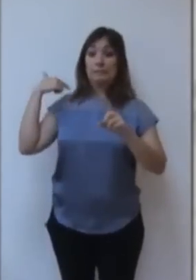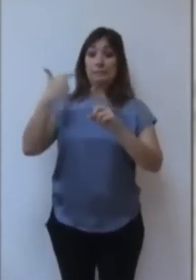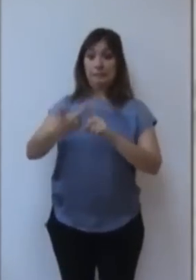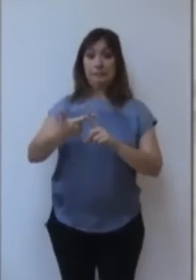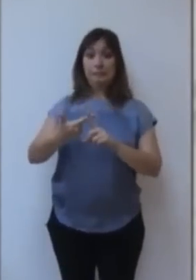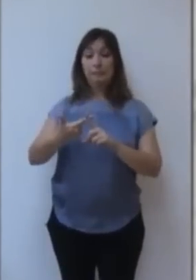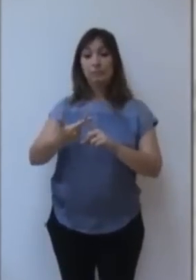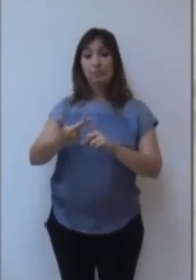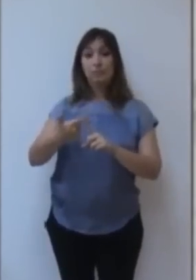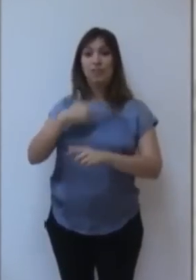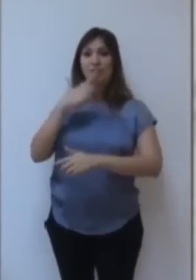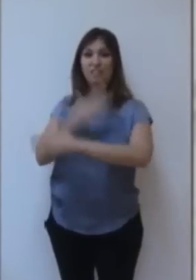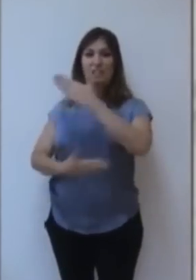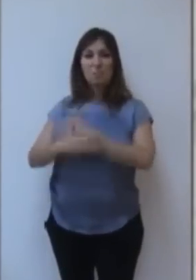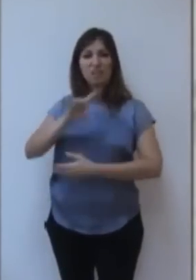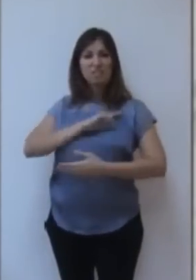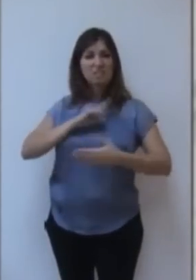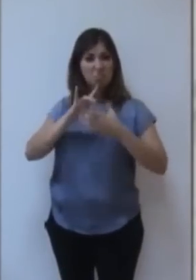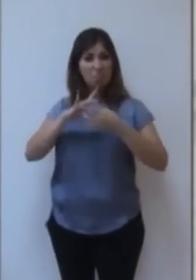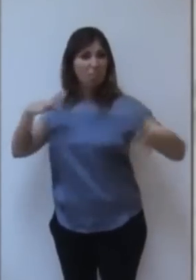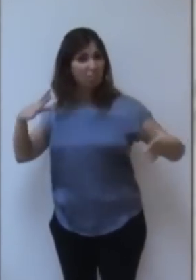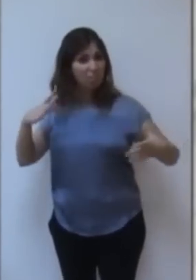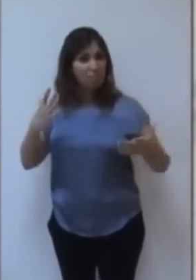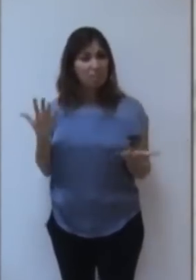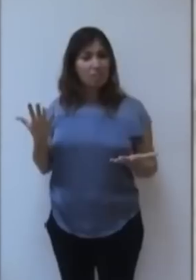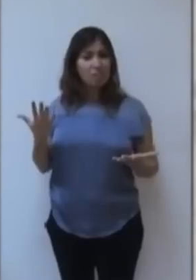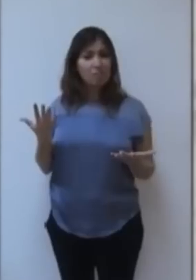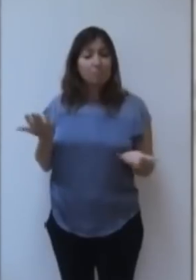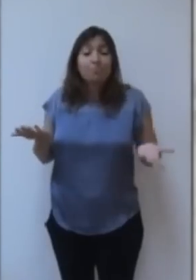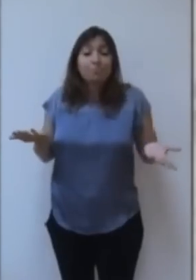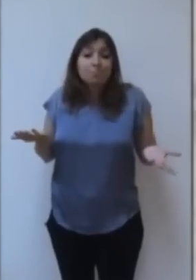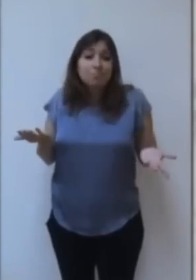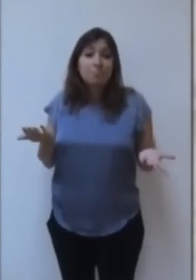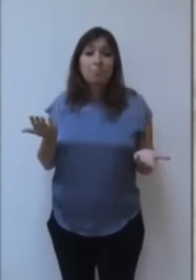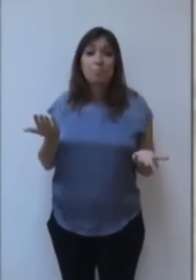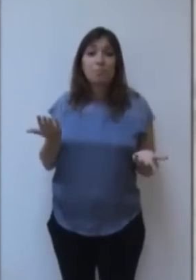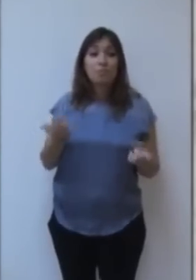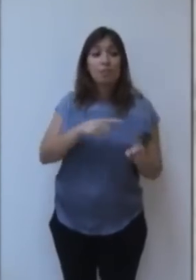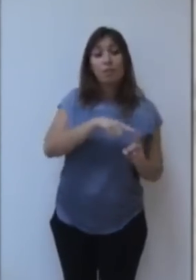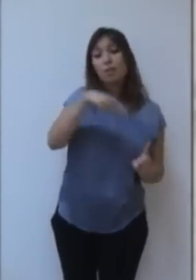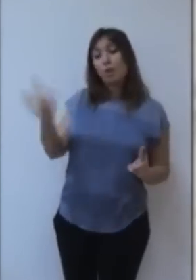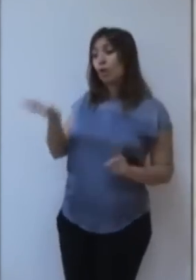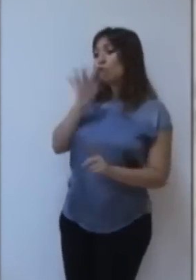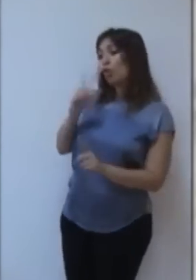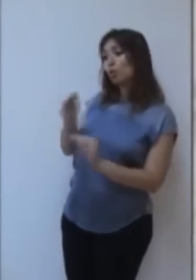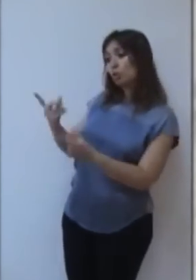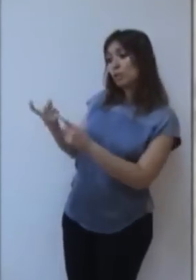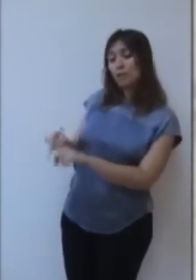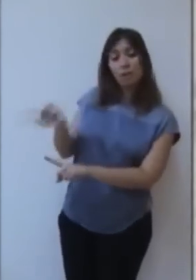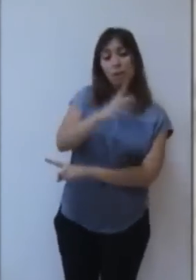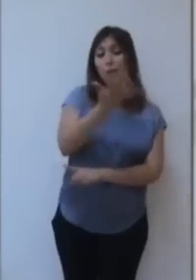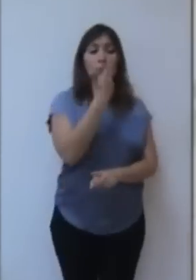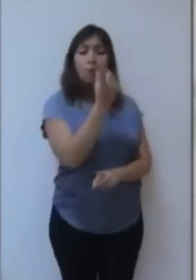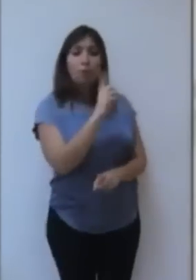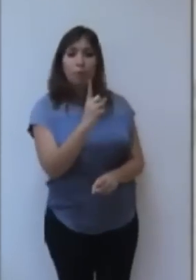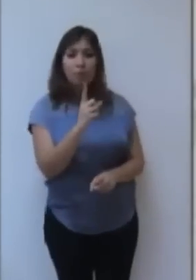mundo de la discapacidad, es decir, unos no conocen las necesidades de los otros